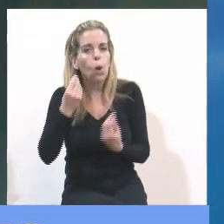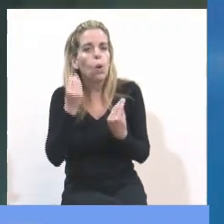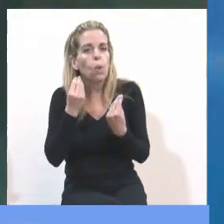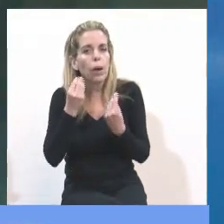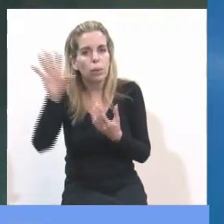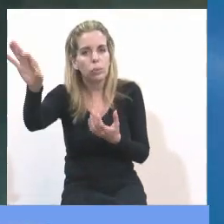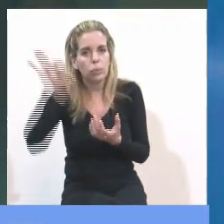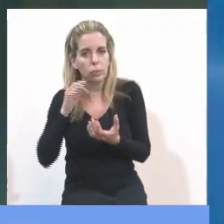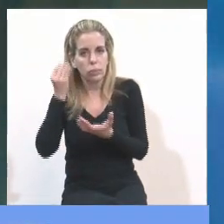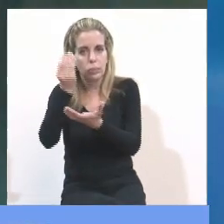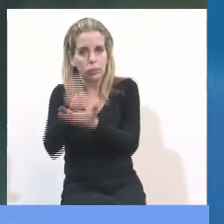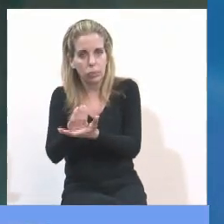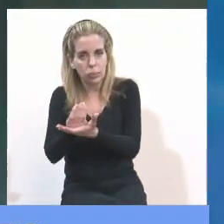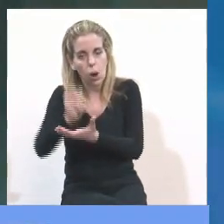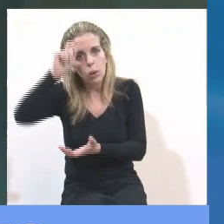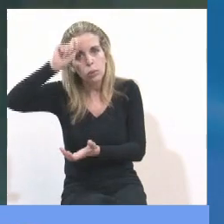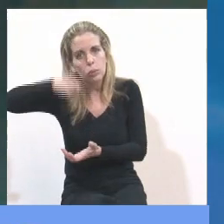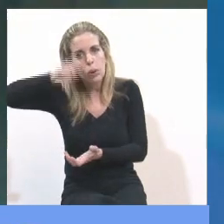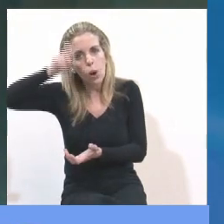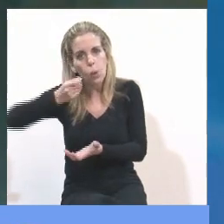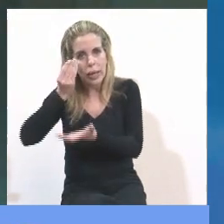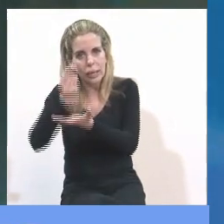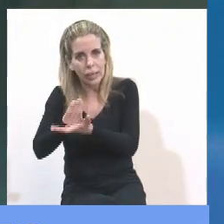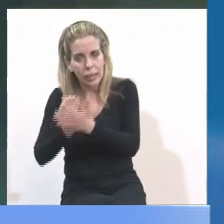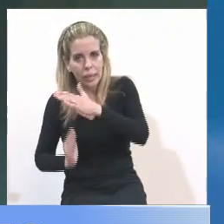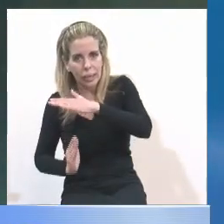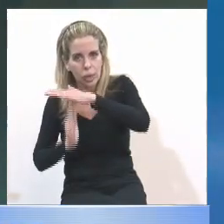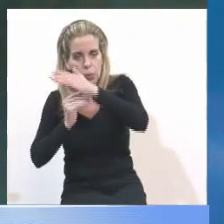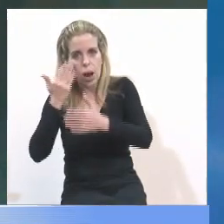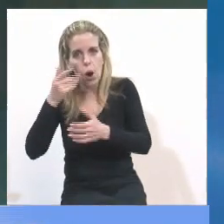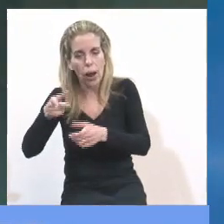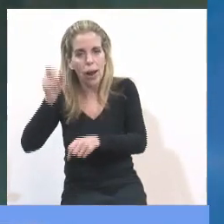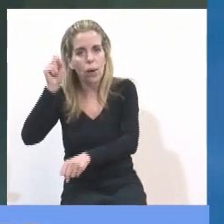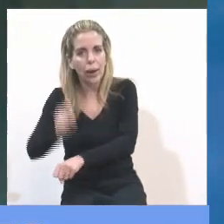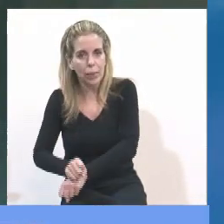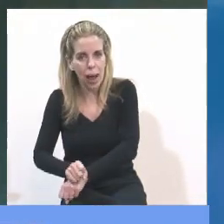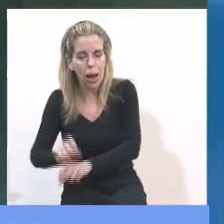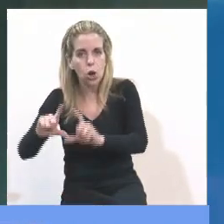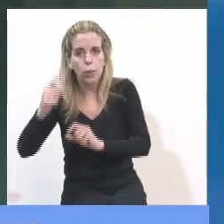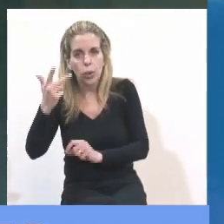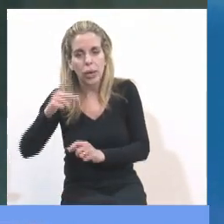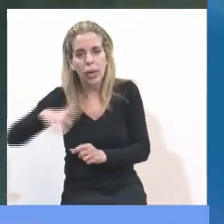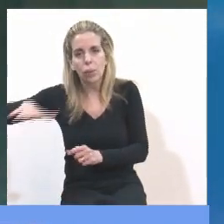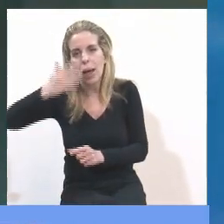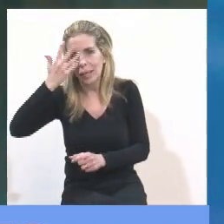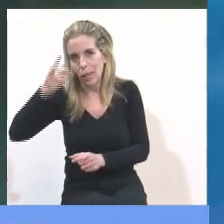designación que a su respecto se ha hecho como juez del Tribunal Oral en lo Criminal Federal número 3 de San Martín